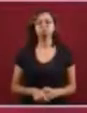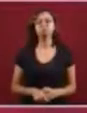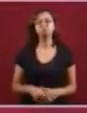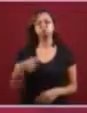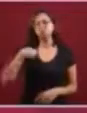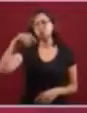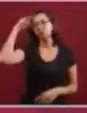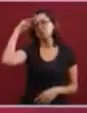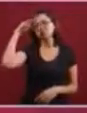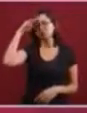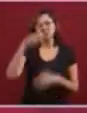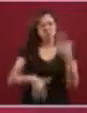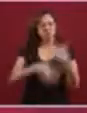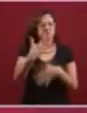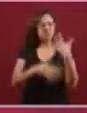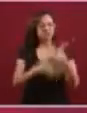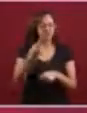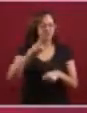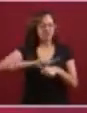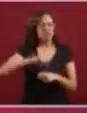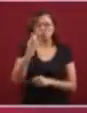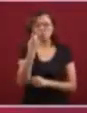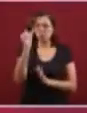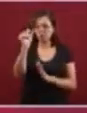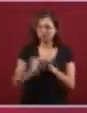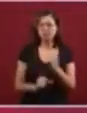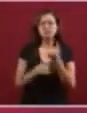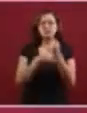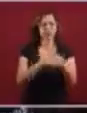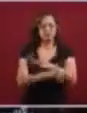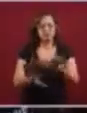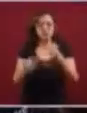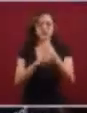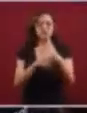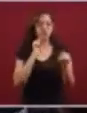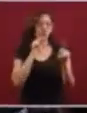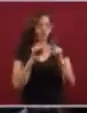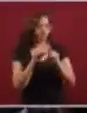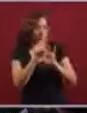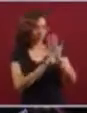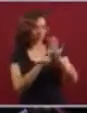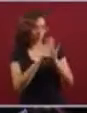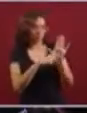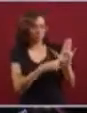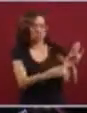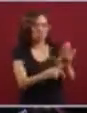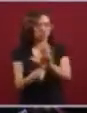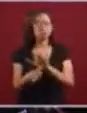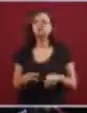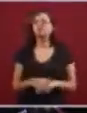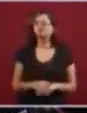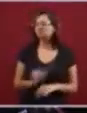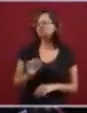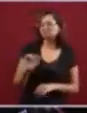15 días, cada mes, vamos a estar informando. ¿Igual a través de video? Sí, sí,